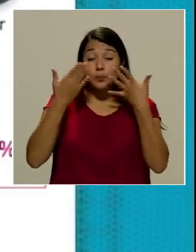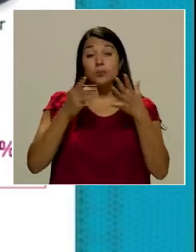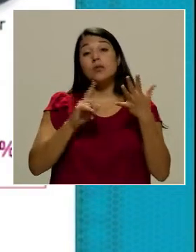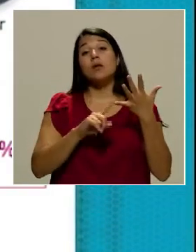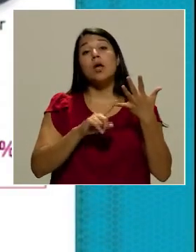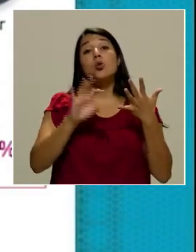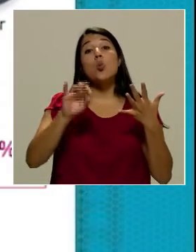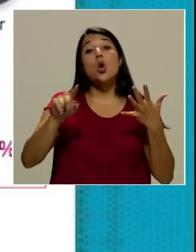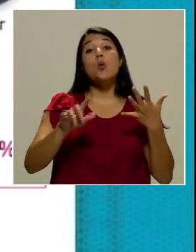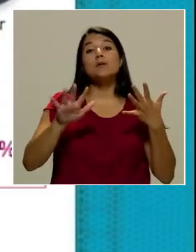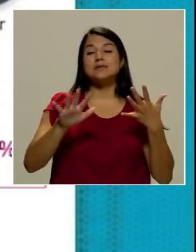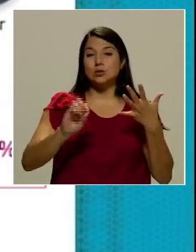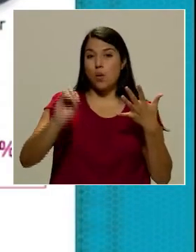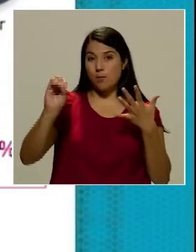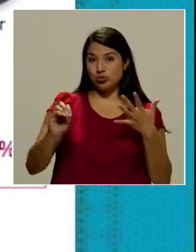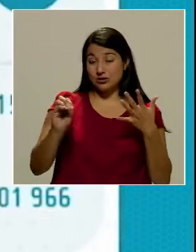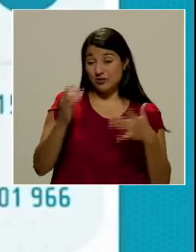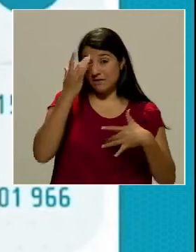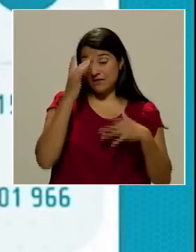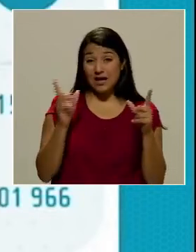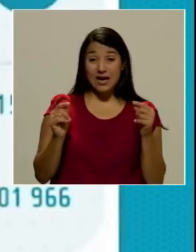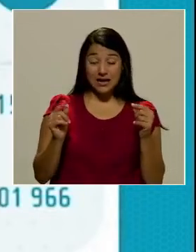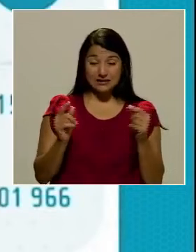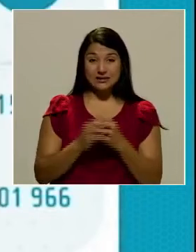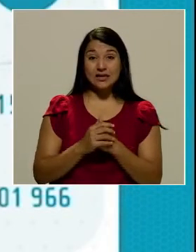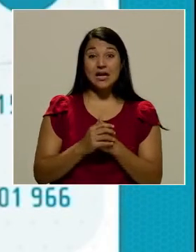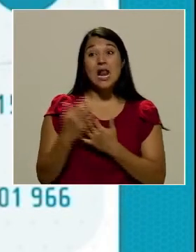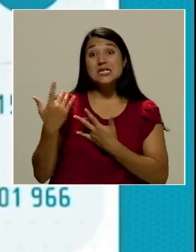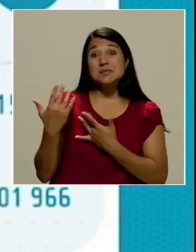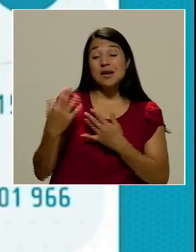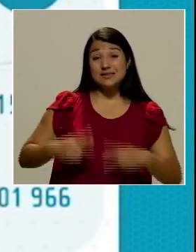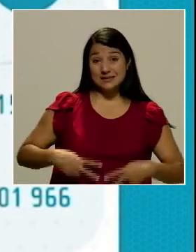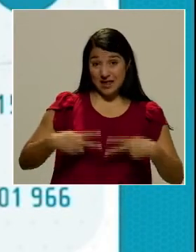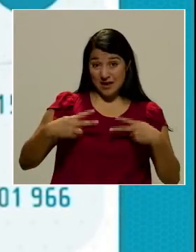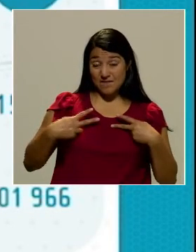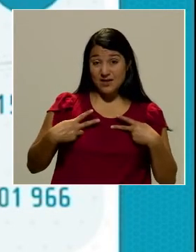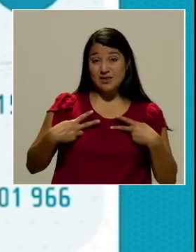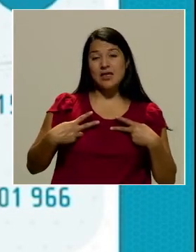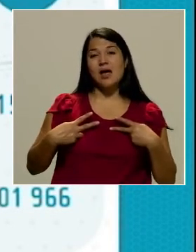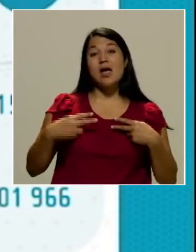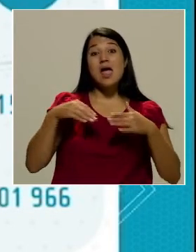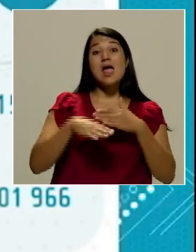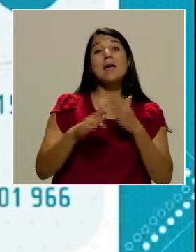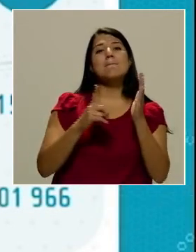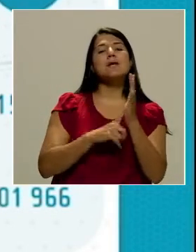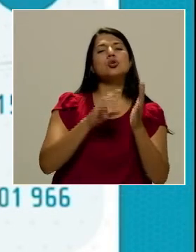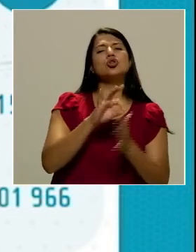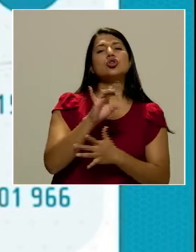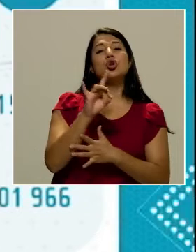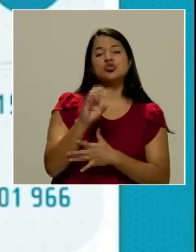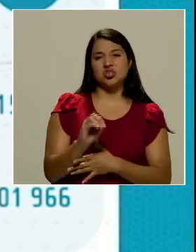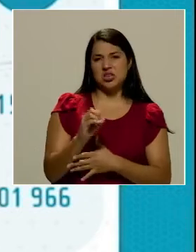un 9,5% de cáncer. La expectativa de vida a la edad de 65 años en 1980 era